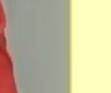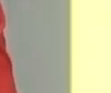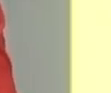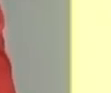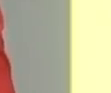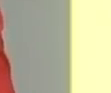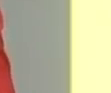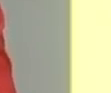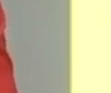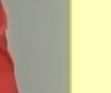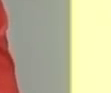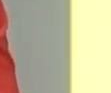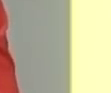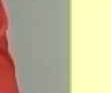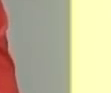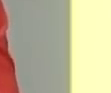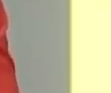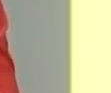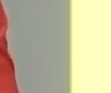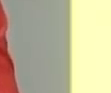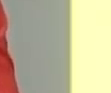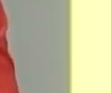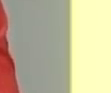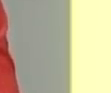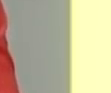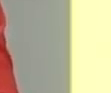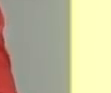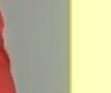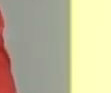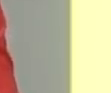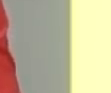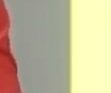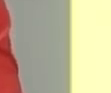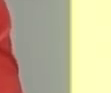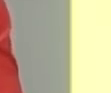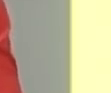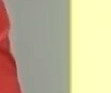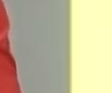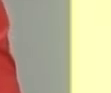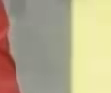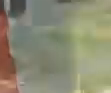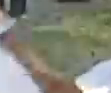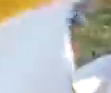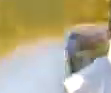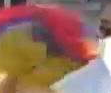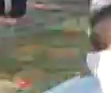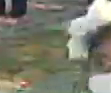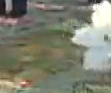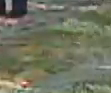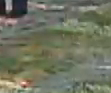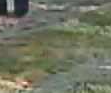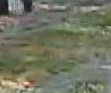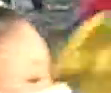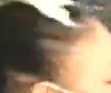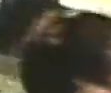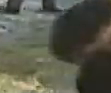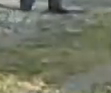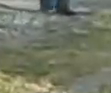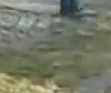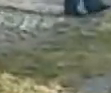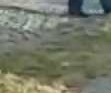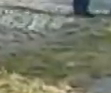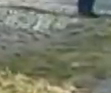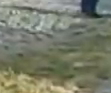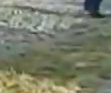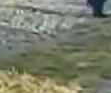Muy buenas tardes, información relevante a esta hora. Nos enlazamos con la actividad del presidente de la República Bolivariana de Venezuela, Nicolás